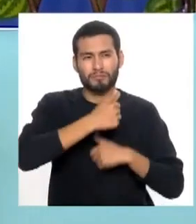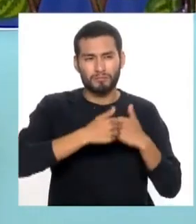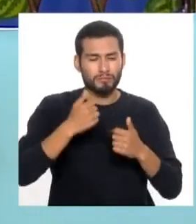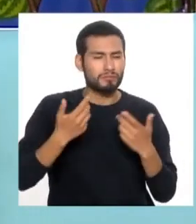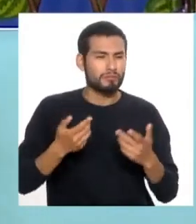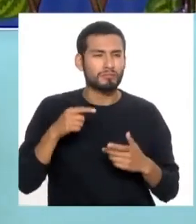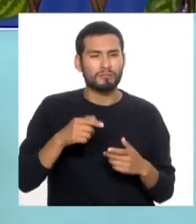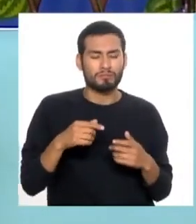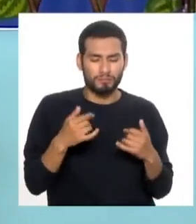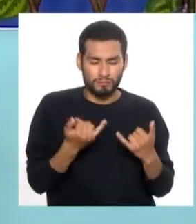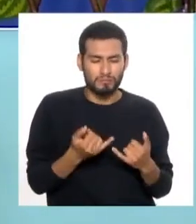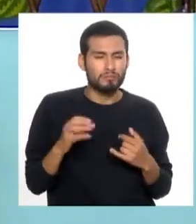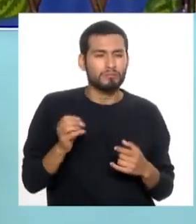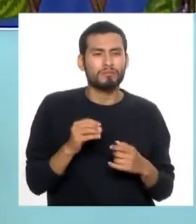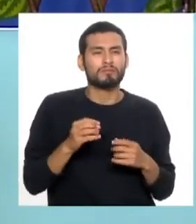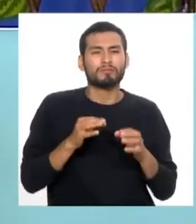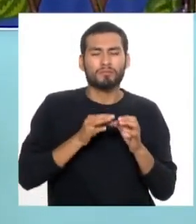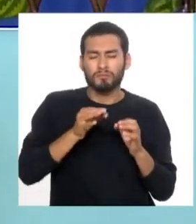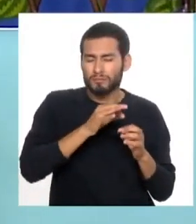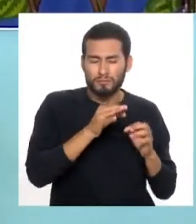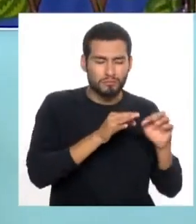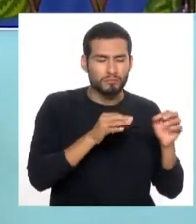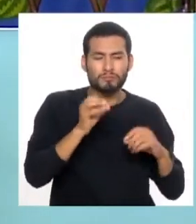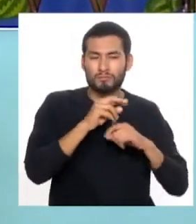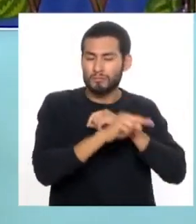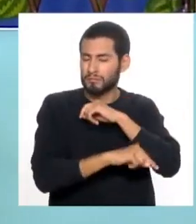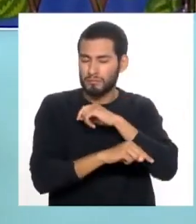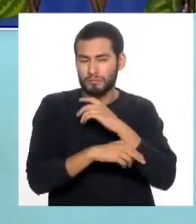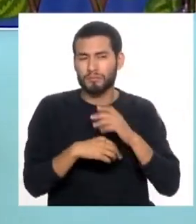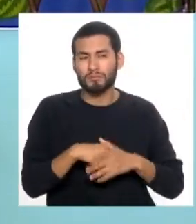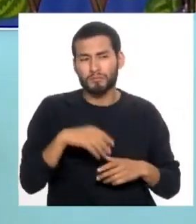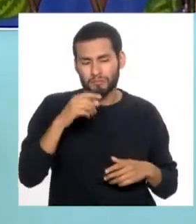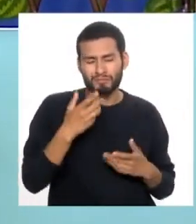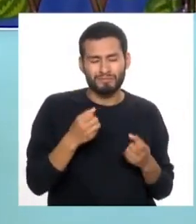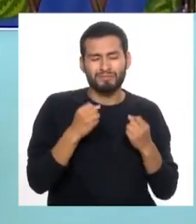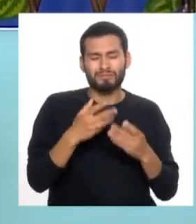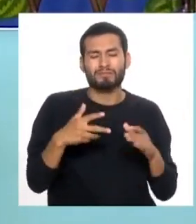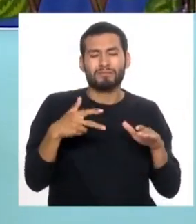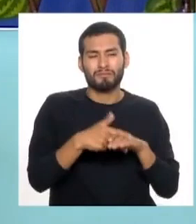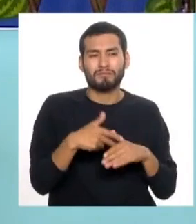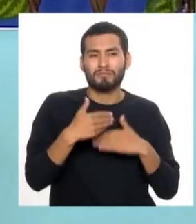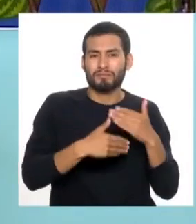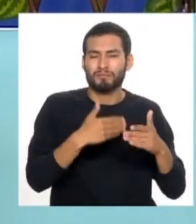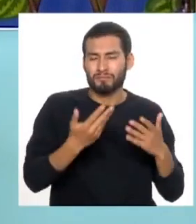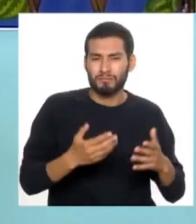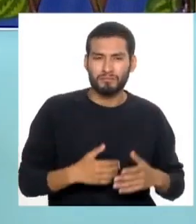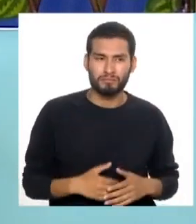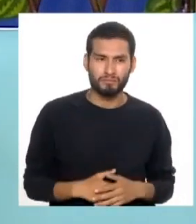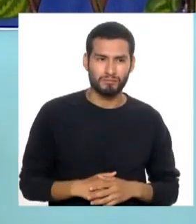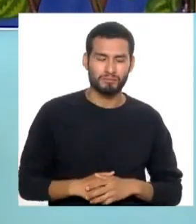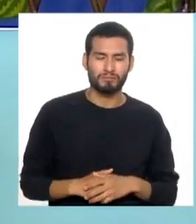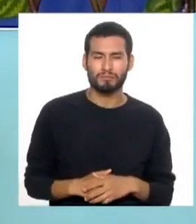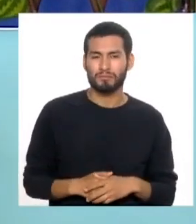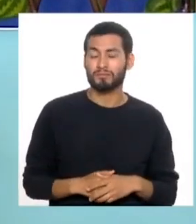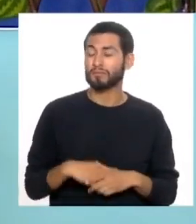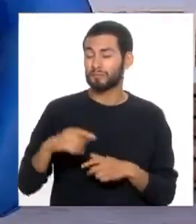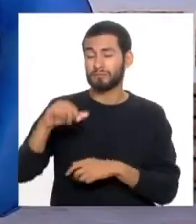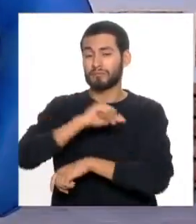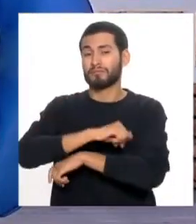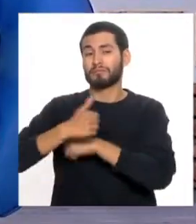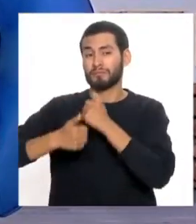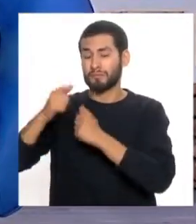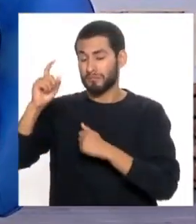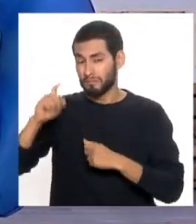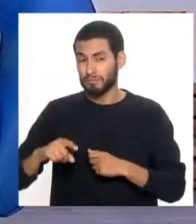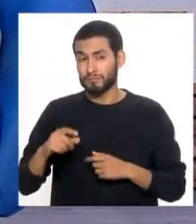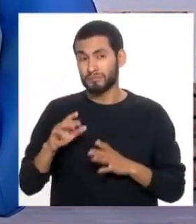sea gestión local o gestión provincial o gestión nacional, es algo que entorpece mucho los avances que se pueden alcanzar. Y es que nuestras autoridades se tienen que